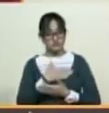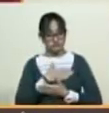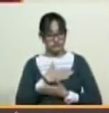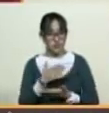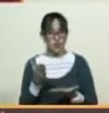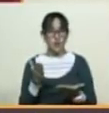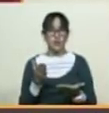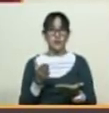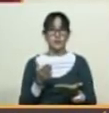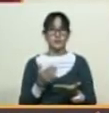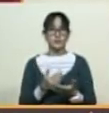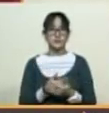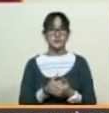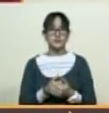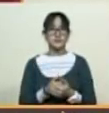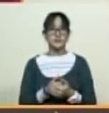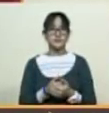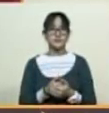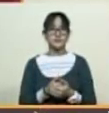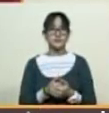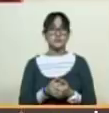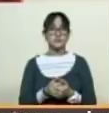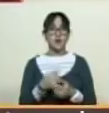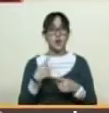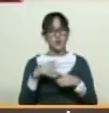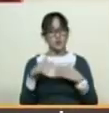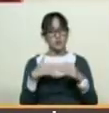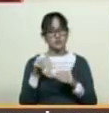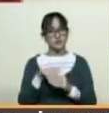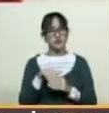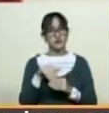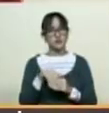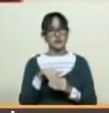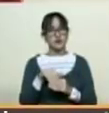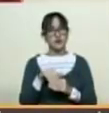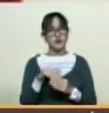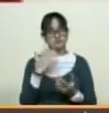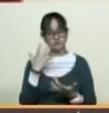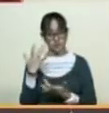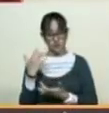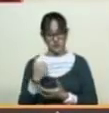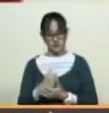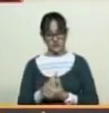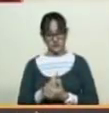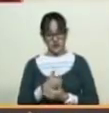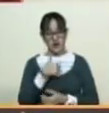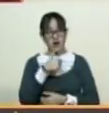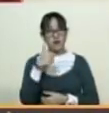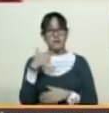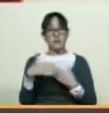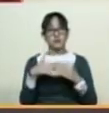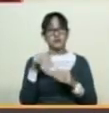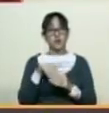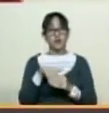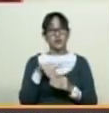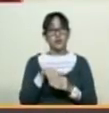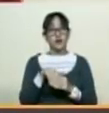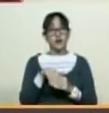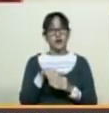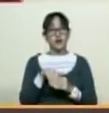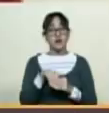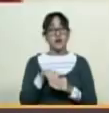disponiendo una, como lo hemos hecho para otros procesos electorales, como ustedes pueden ver, para cada proceso electoral